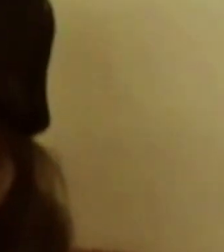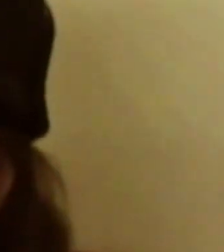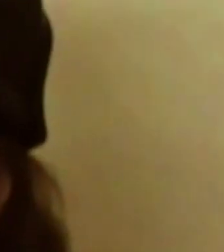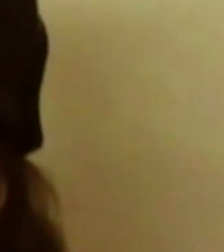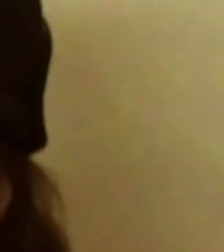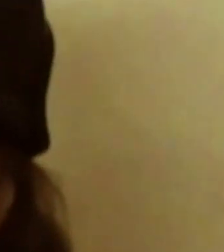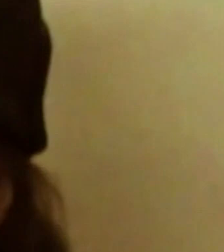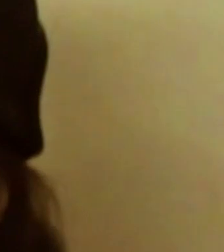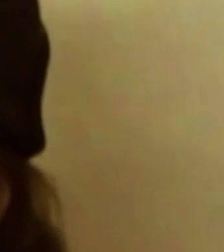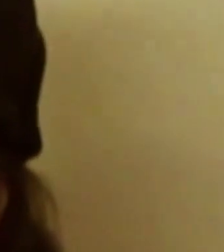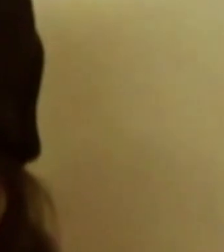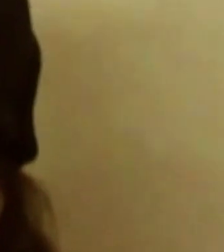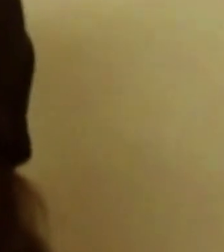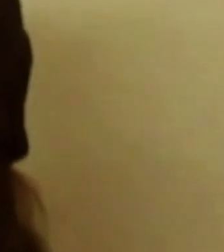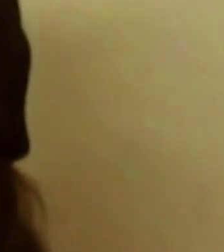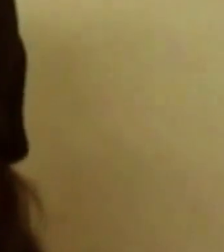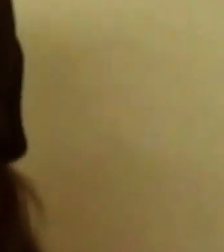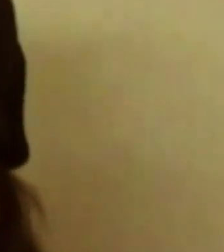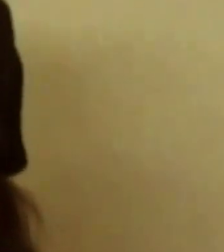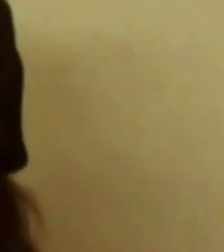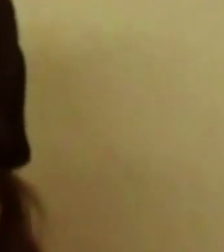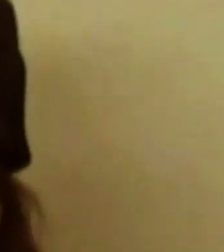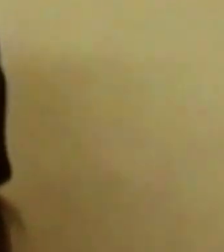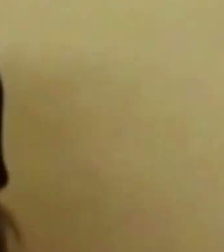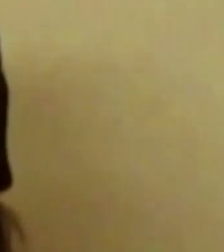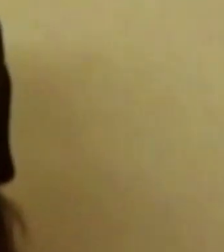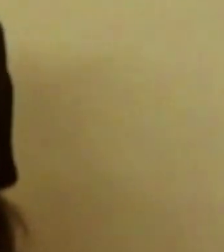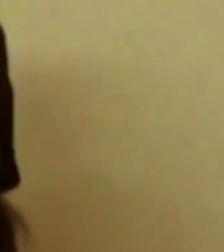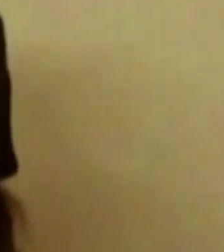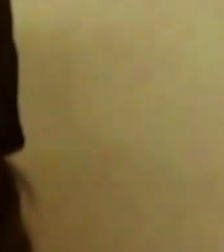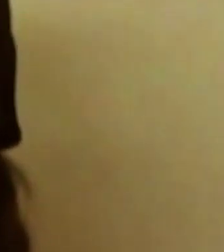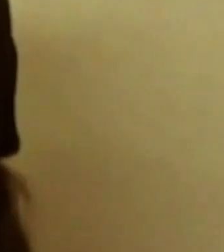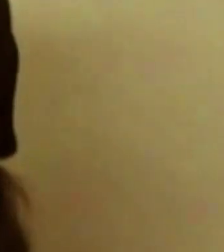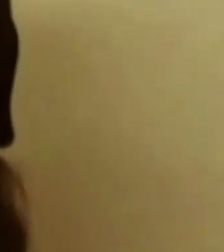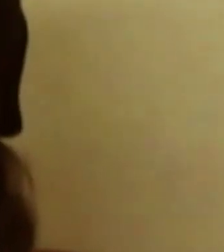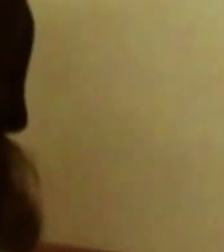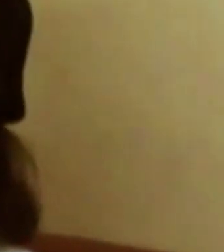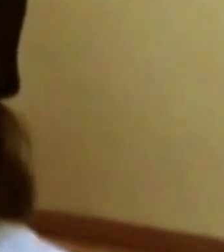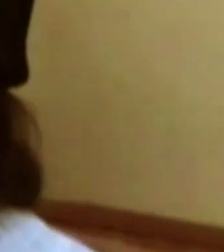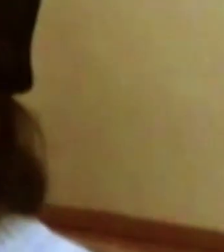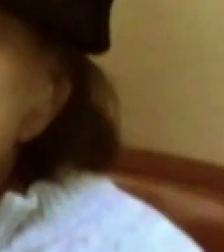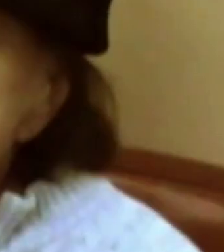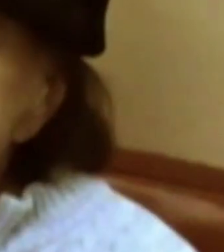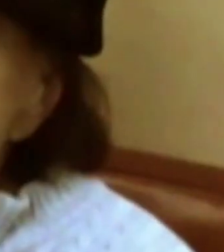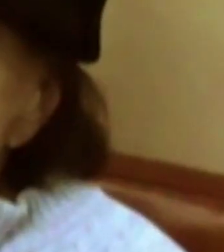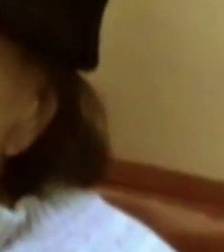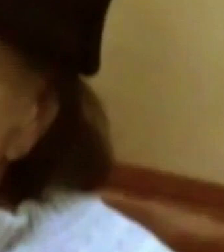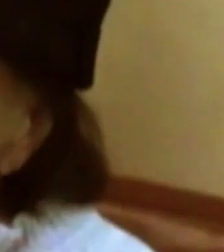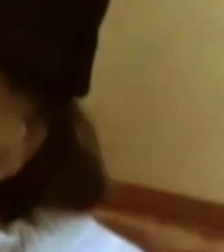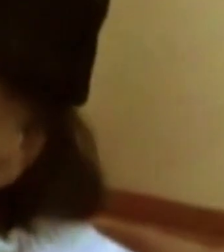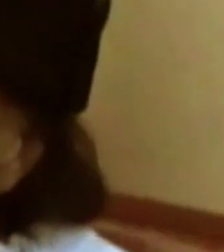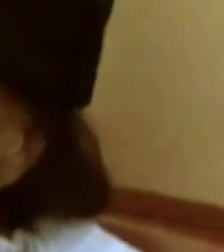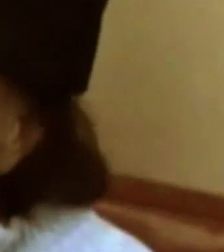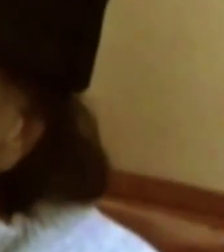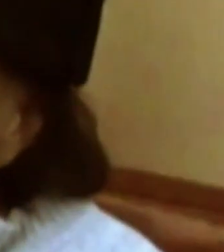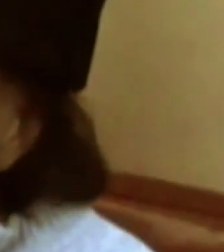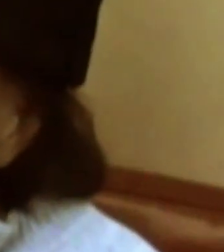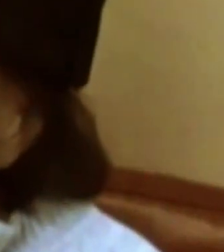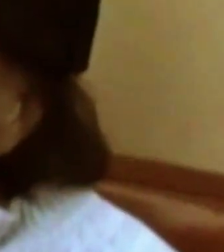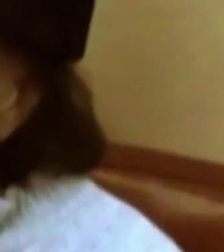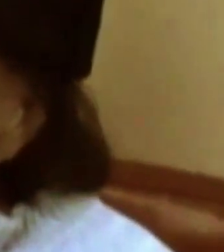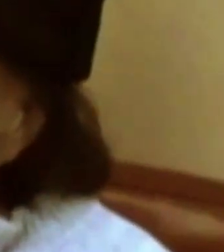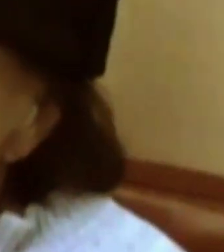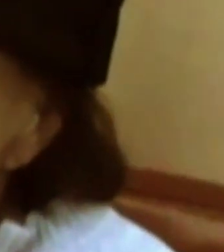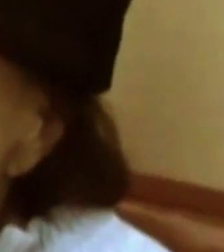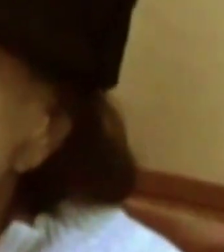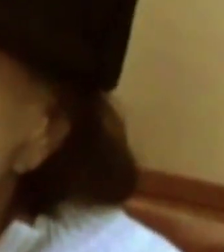Carnaval. Se va la murga. Se va la murga. Se va la cuca. ¿Cómo? Eso